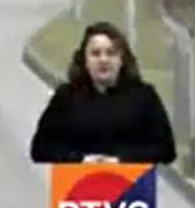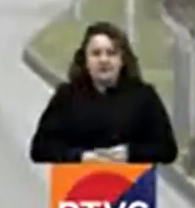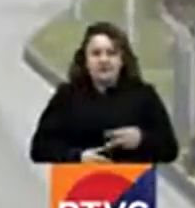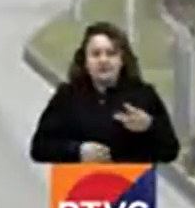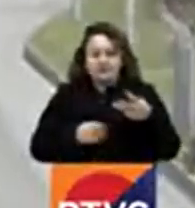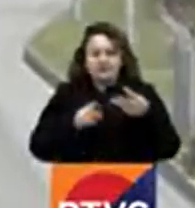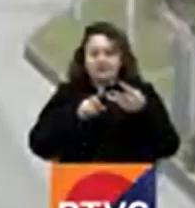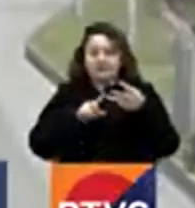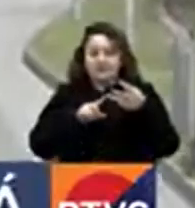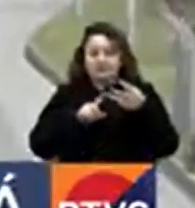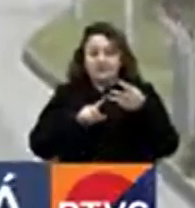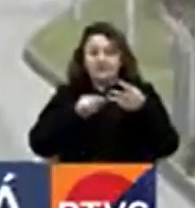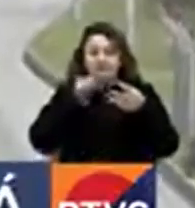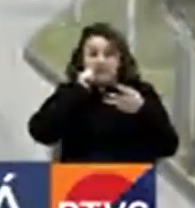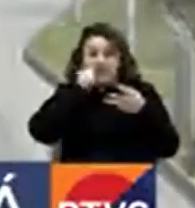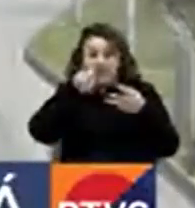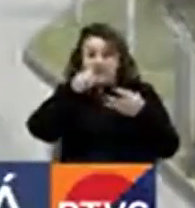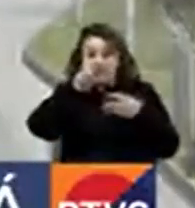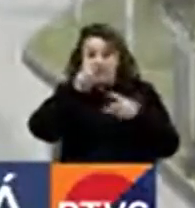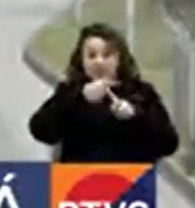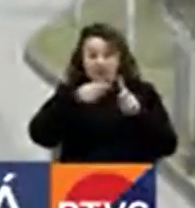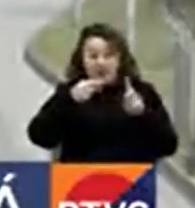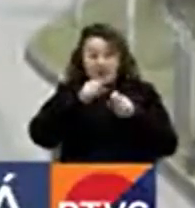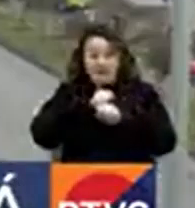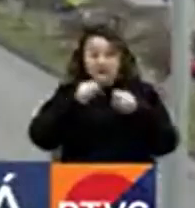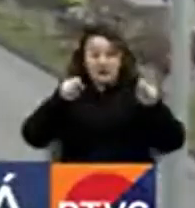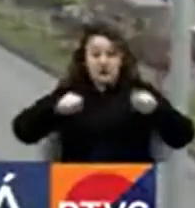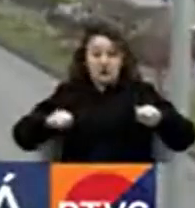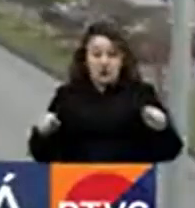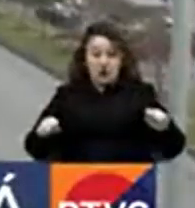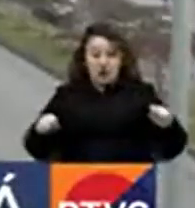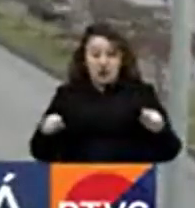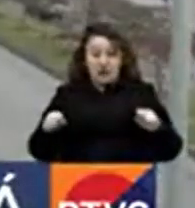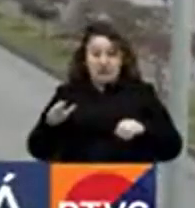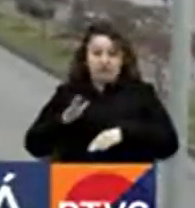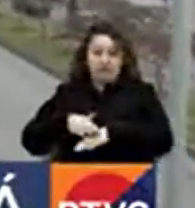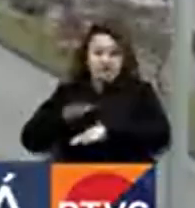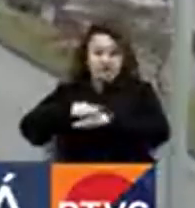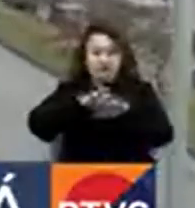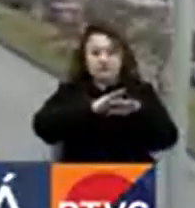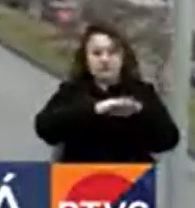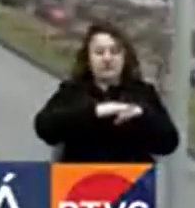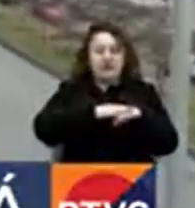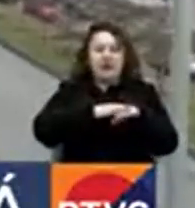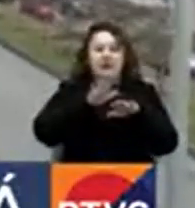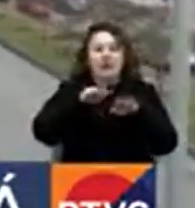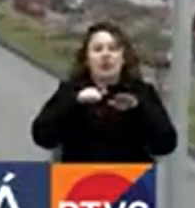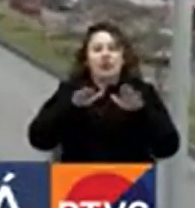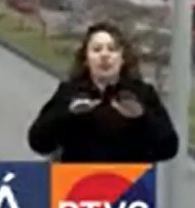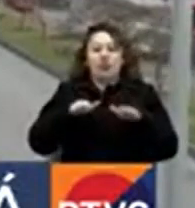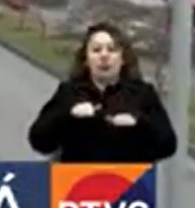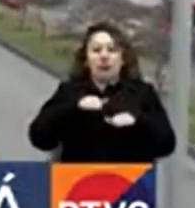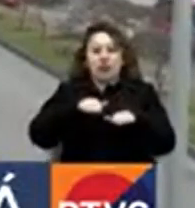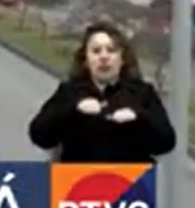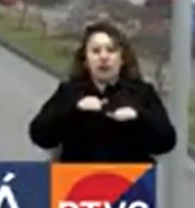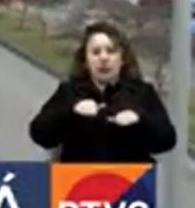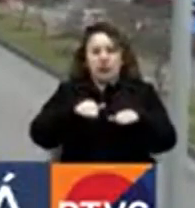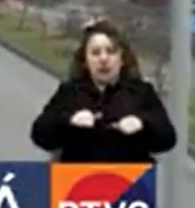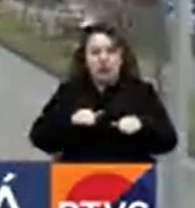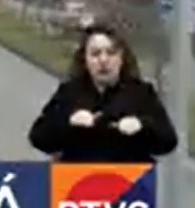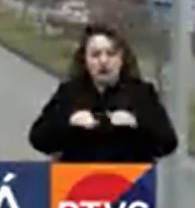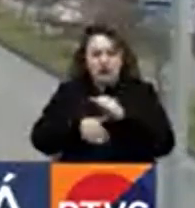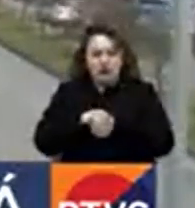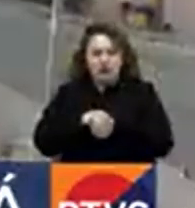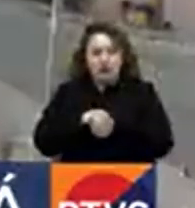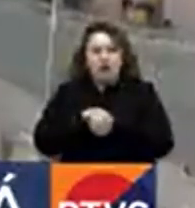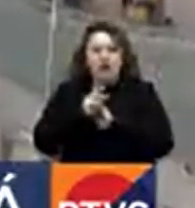El tercer tema para mañana a las 8:30 de la mañana en Bogotá fue convocado un plan Tortuga por conductores de vehículos particulares por los